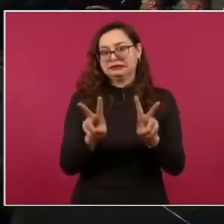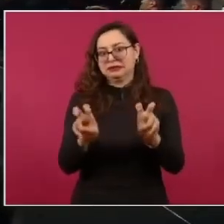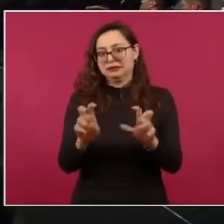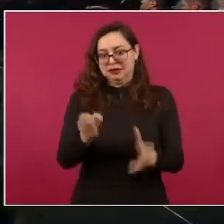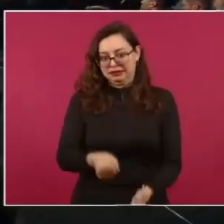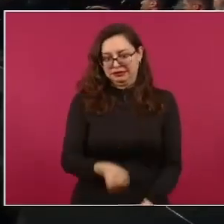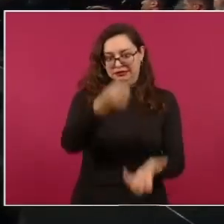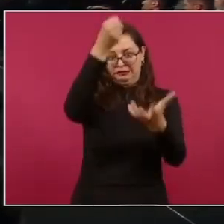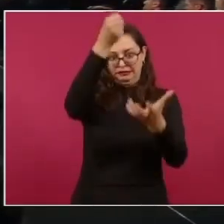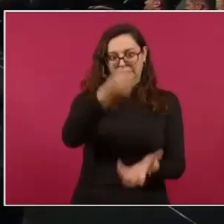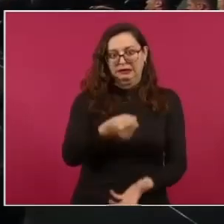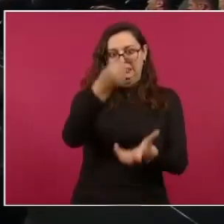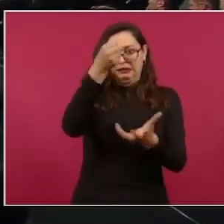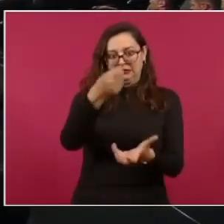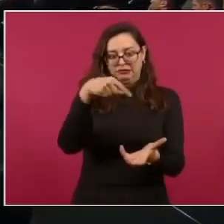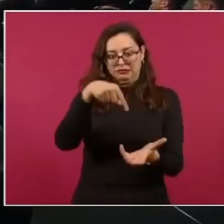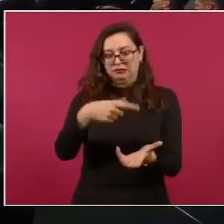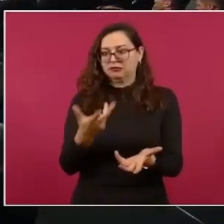alcanza, rinde,